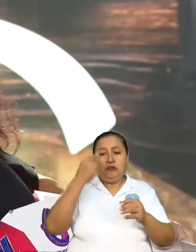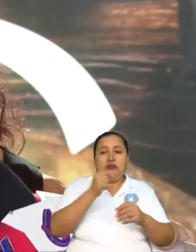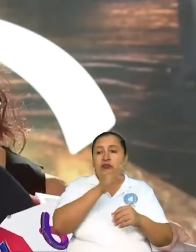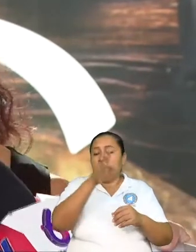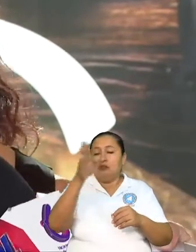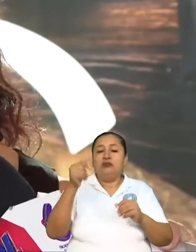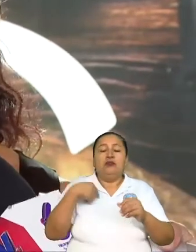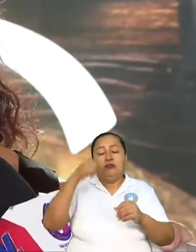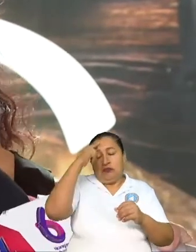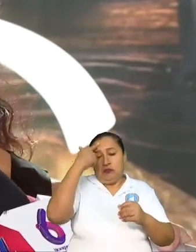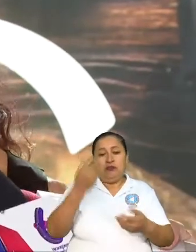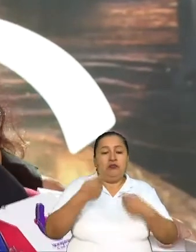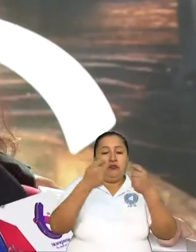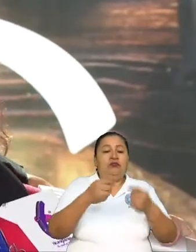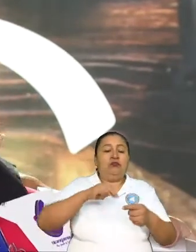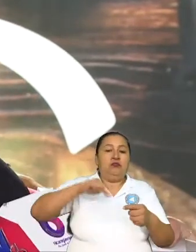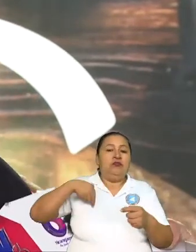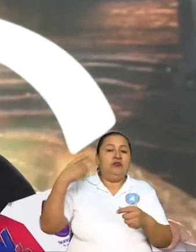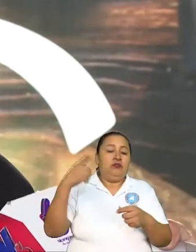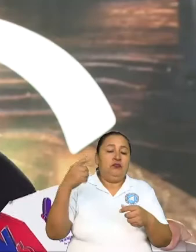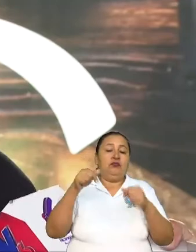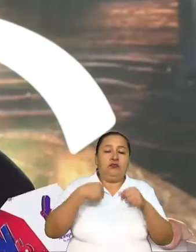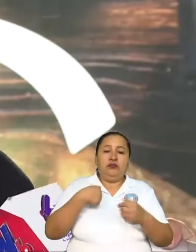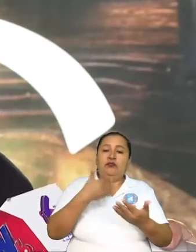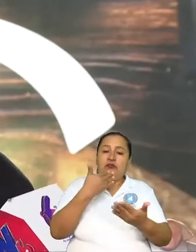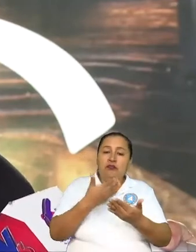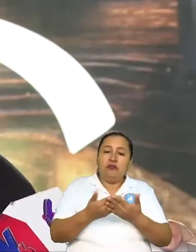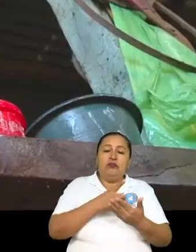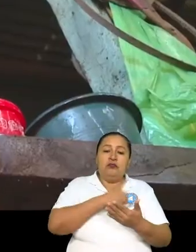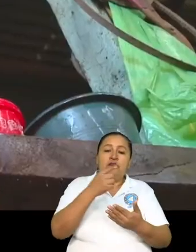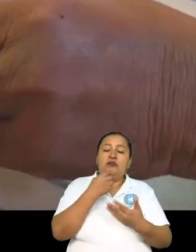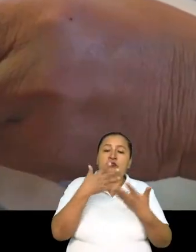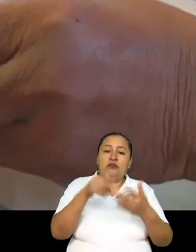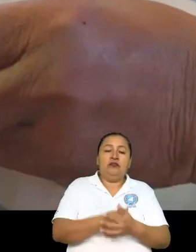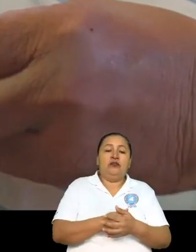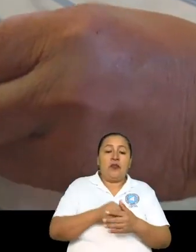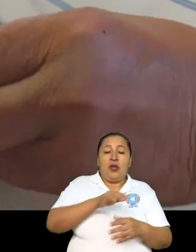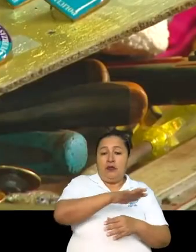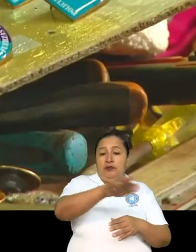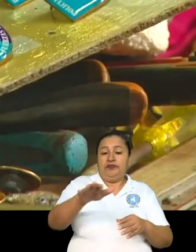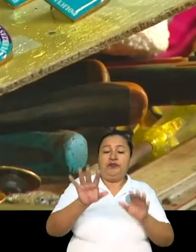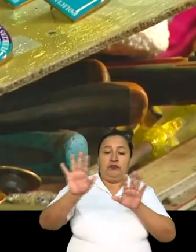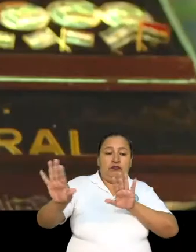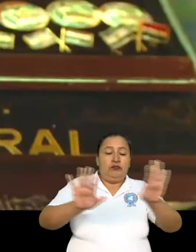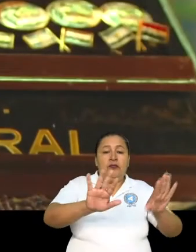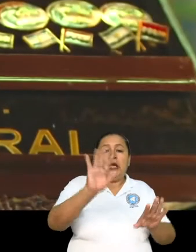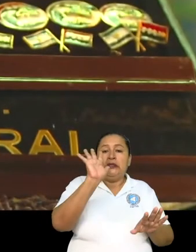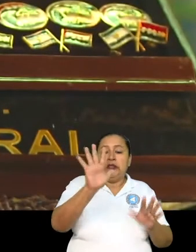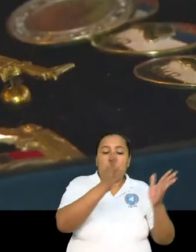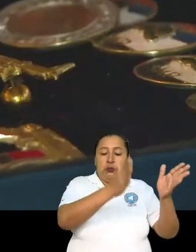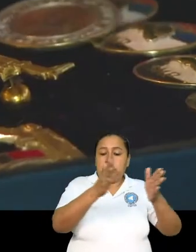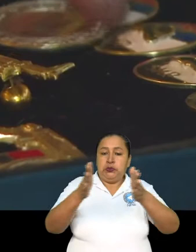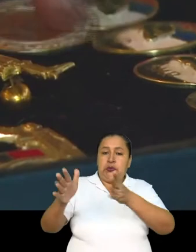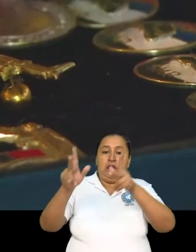un gobierno que restituye nuestros derechos, y yo quiero darle gracias a Dios por eso. El espacio estará distribuido en 5 secciones para que